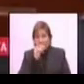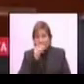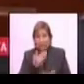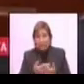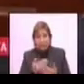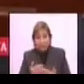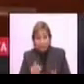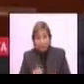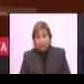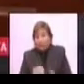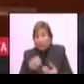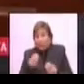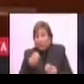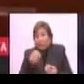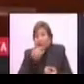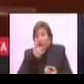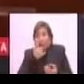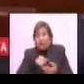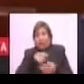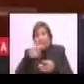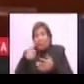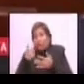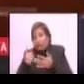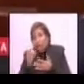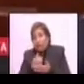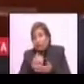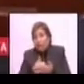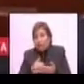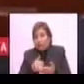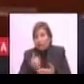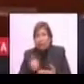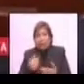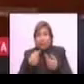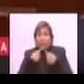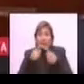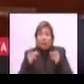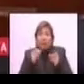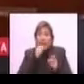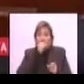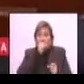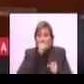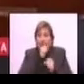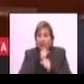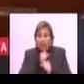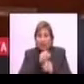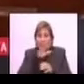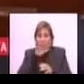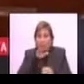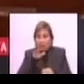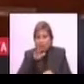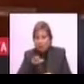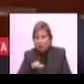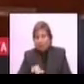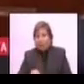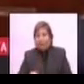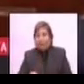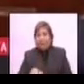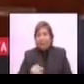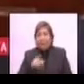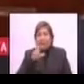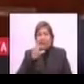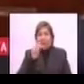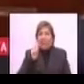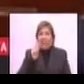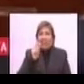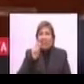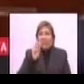casos, porque seguramente también habrán otros casos, como ya se conocen a nivel de prensa, de depósitos hechos en la famosa Latin